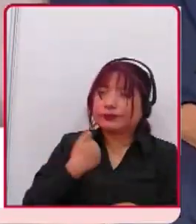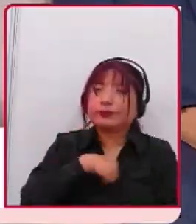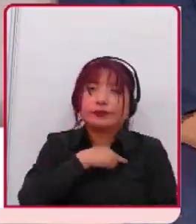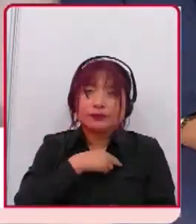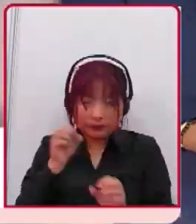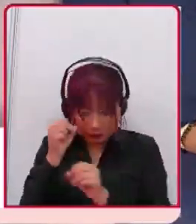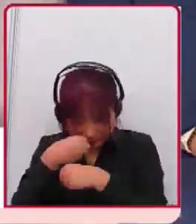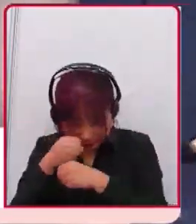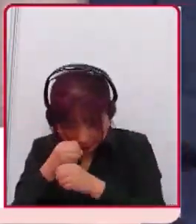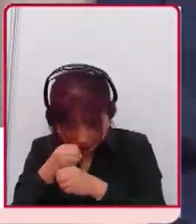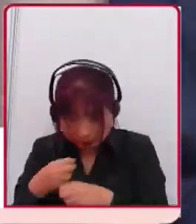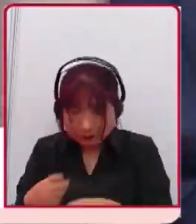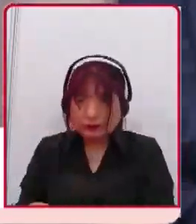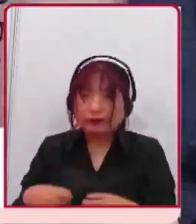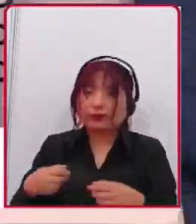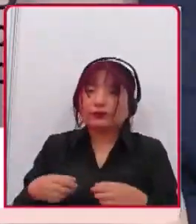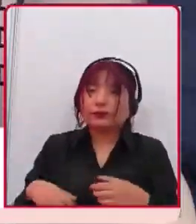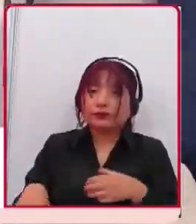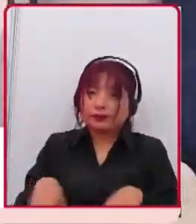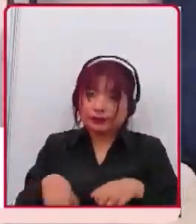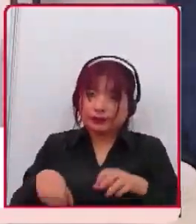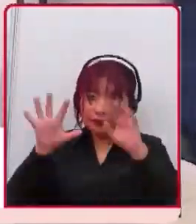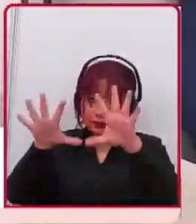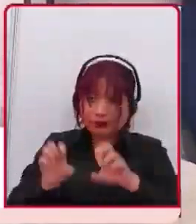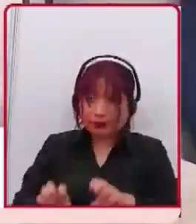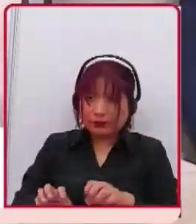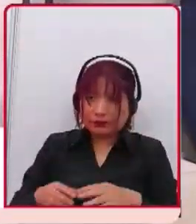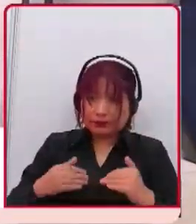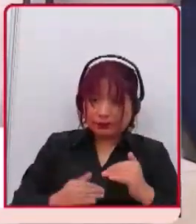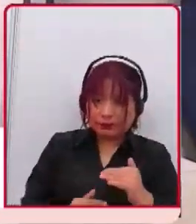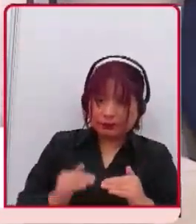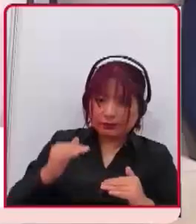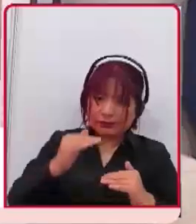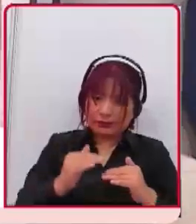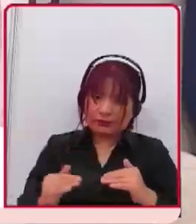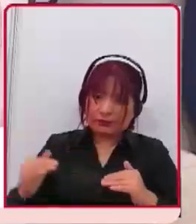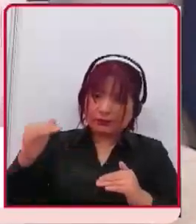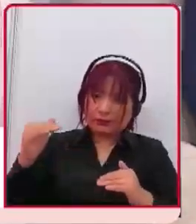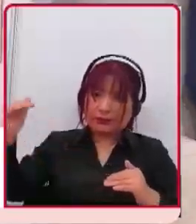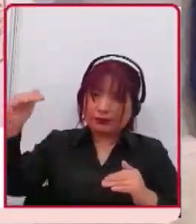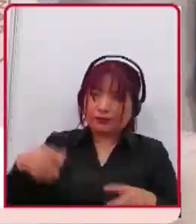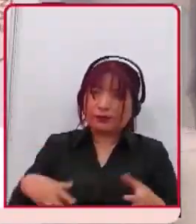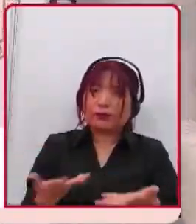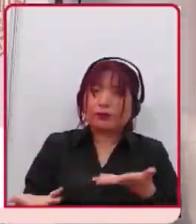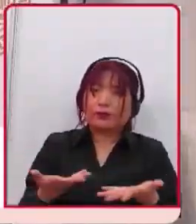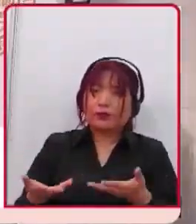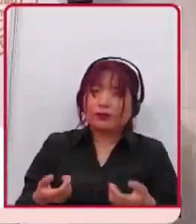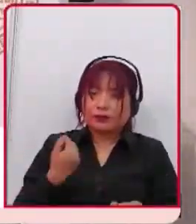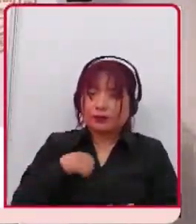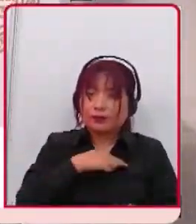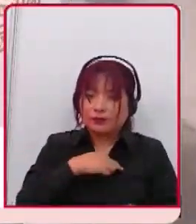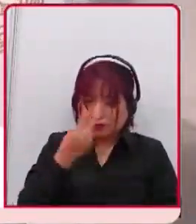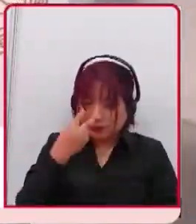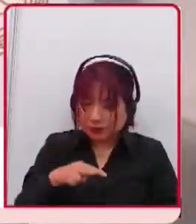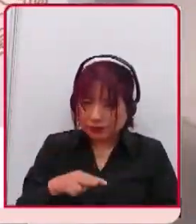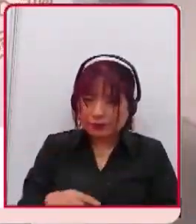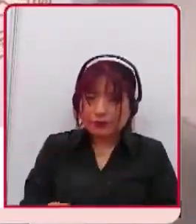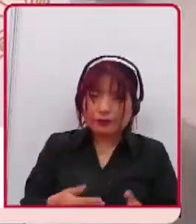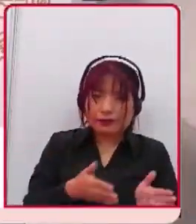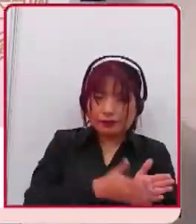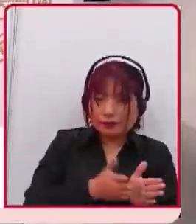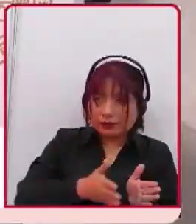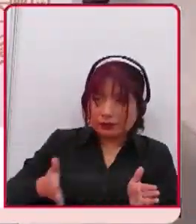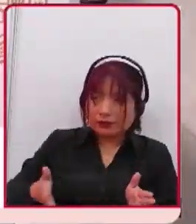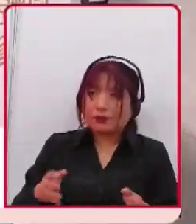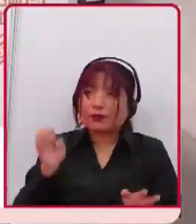laboratorio realizamos una serie de pruebas de flotación donde identificamos ciertos patrones. Por